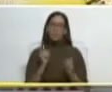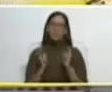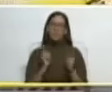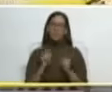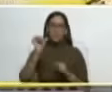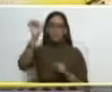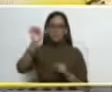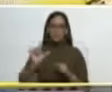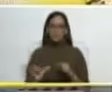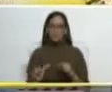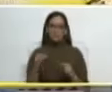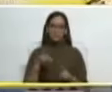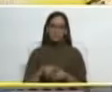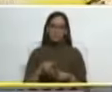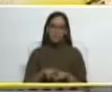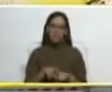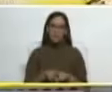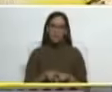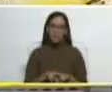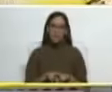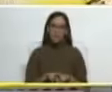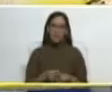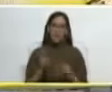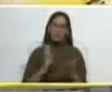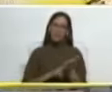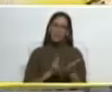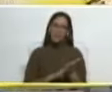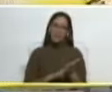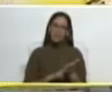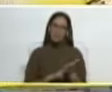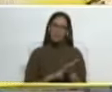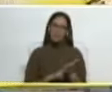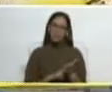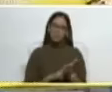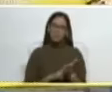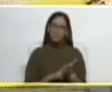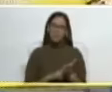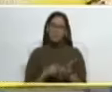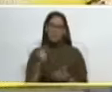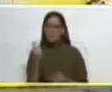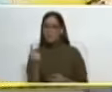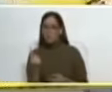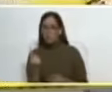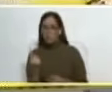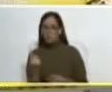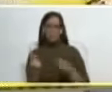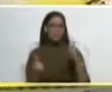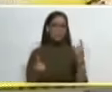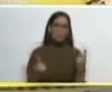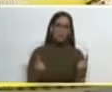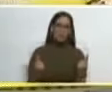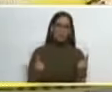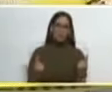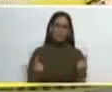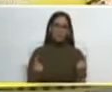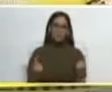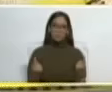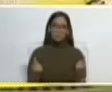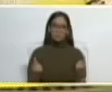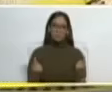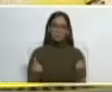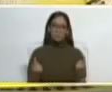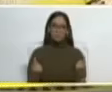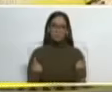perturba la expectativa y la realidad. Ni lo uno ni aquello.